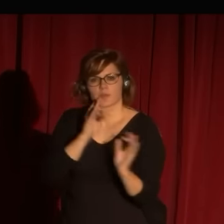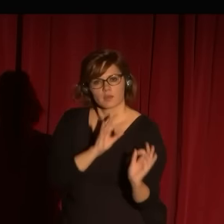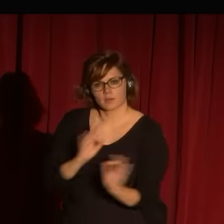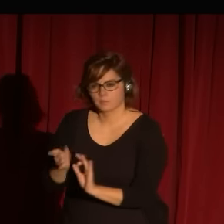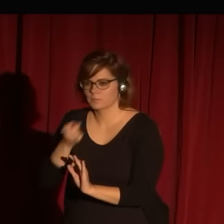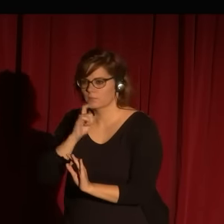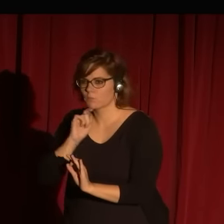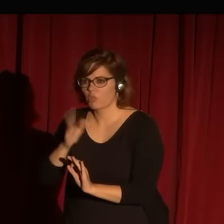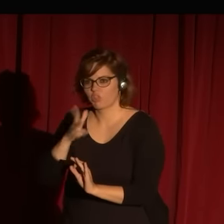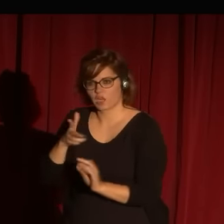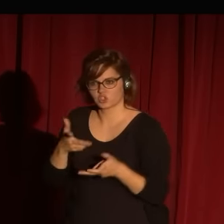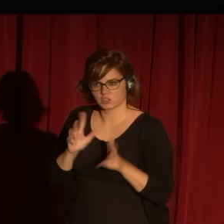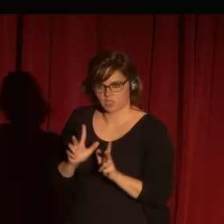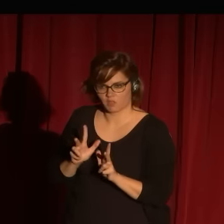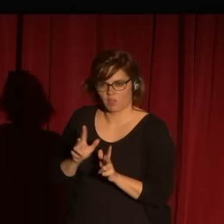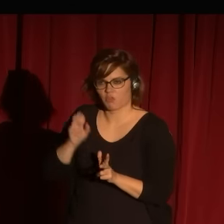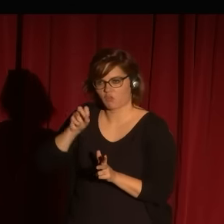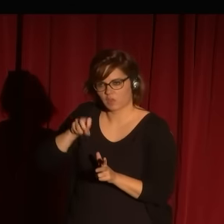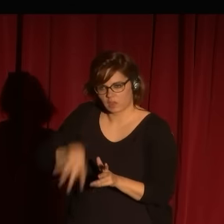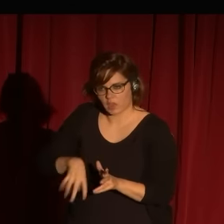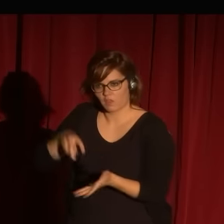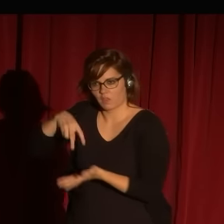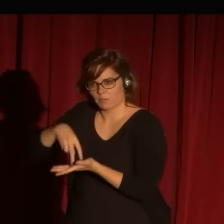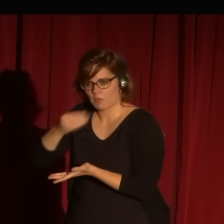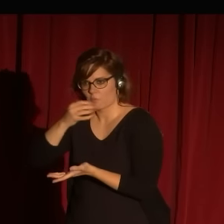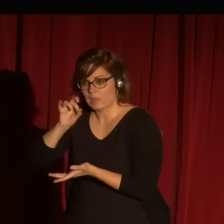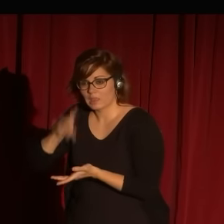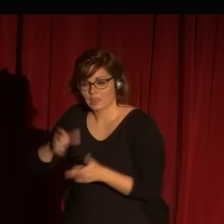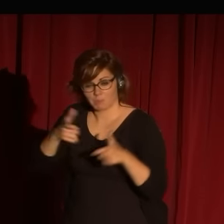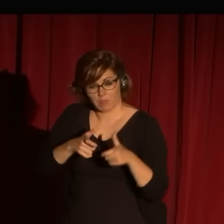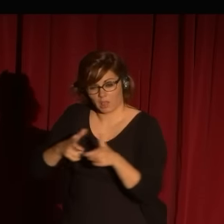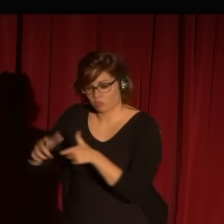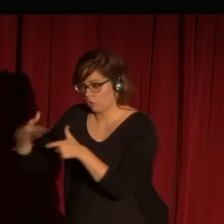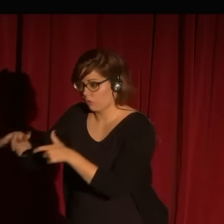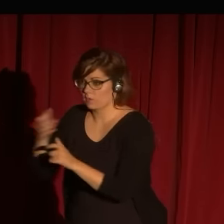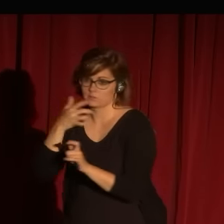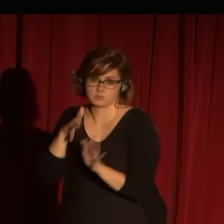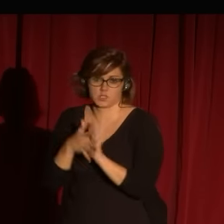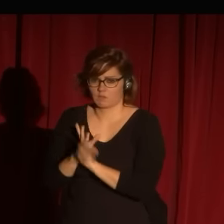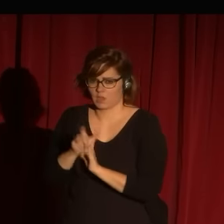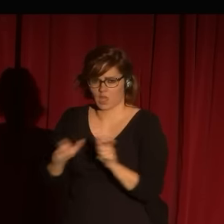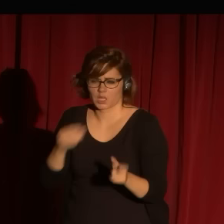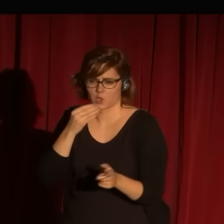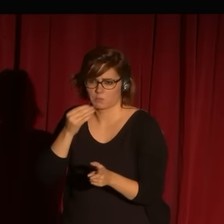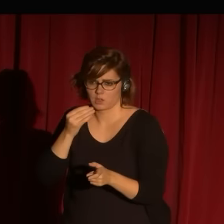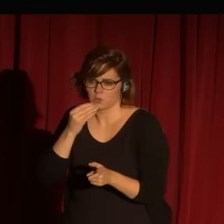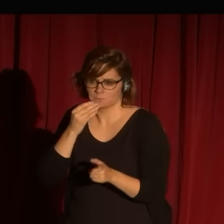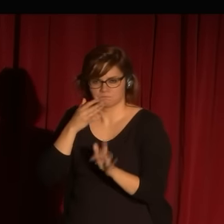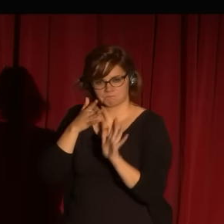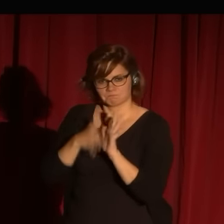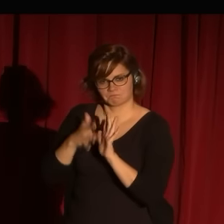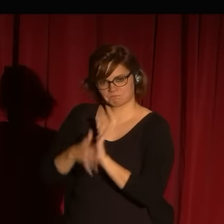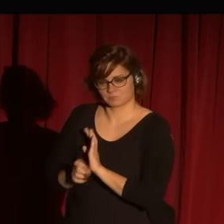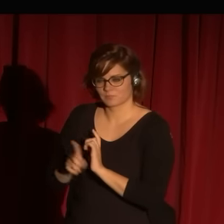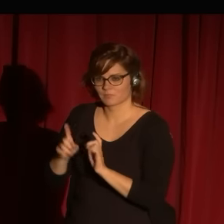tiene derecho a comer sentado Y quién tiene que comer de pie qué platos se pone en dónde todo esto nos dice mucho de la gente que está comiendo y es una práctica social